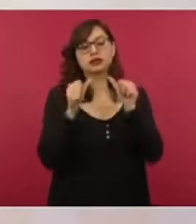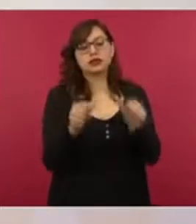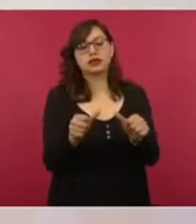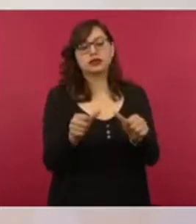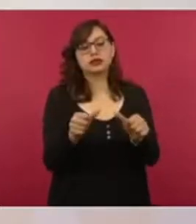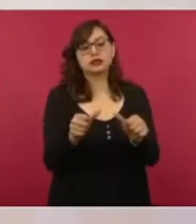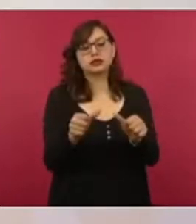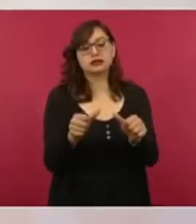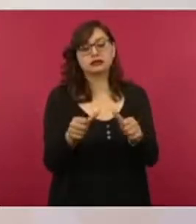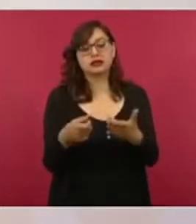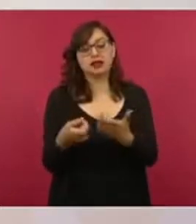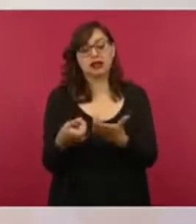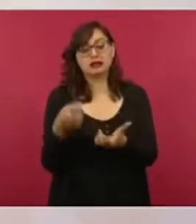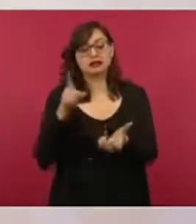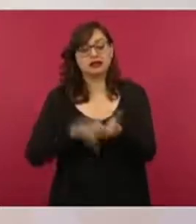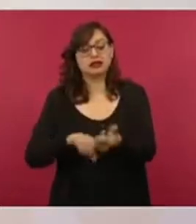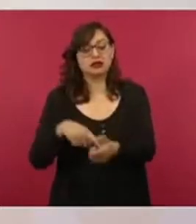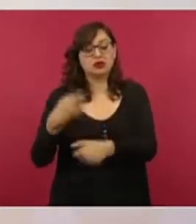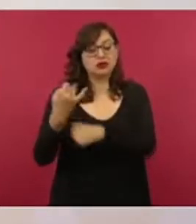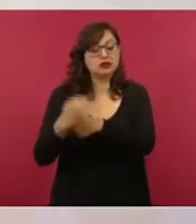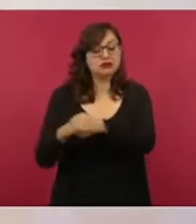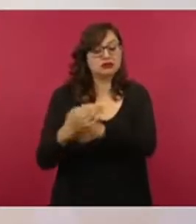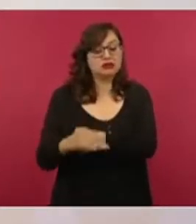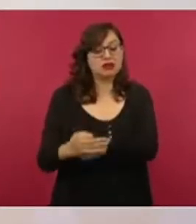los transitorios.